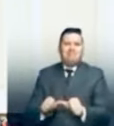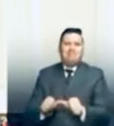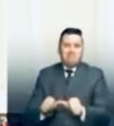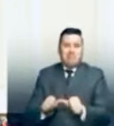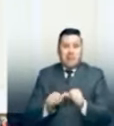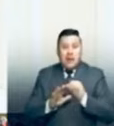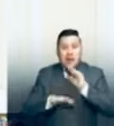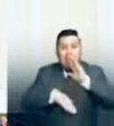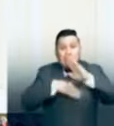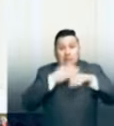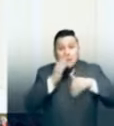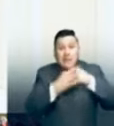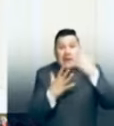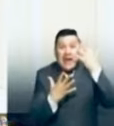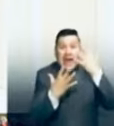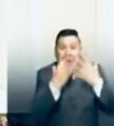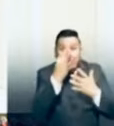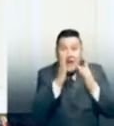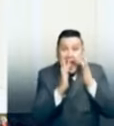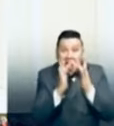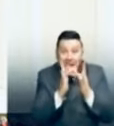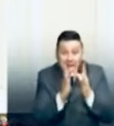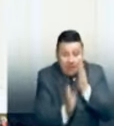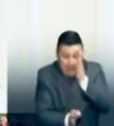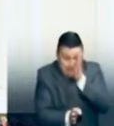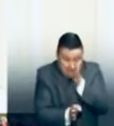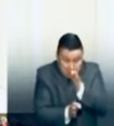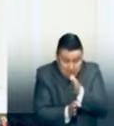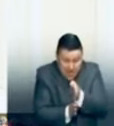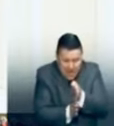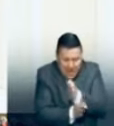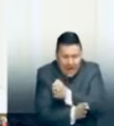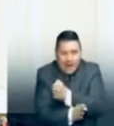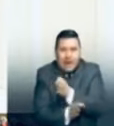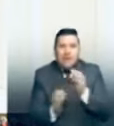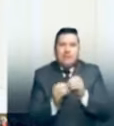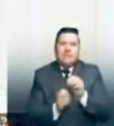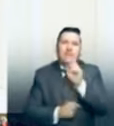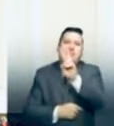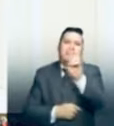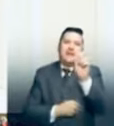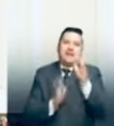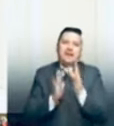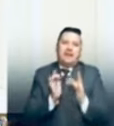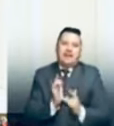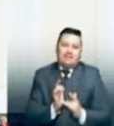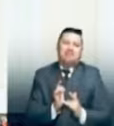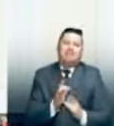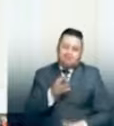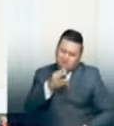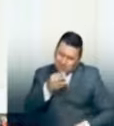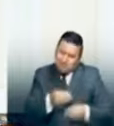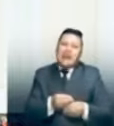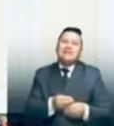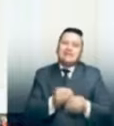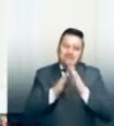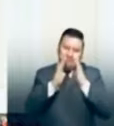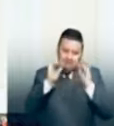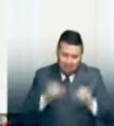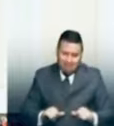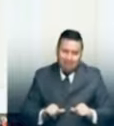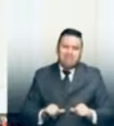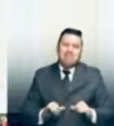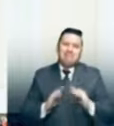de el 13 de abril hasta el 27 de abril el aislamiento